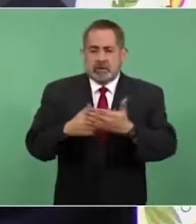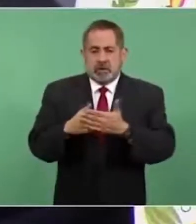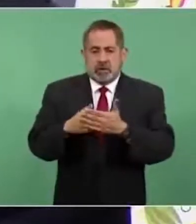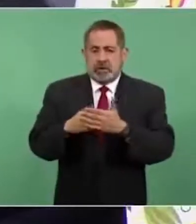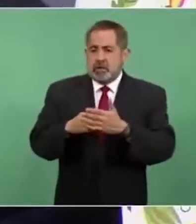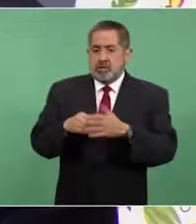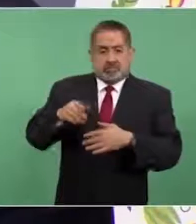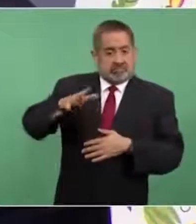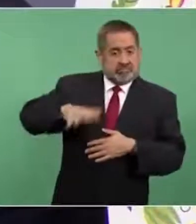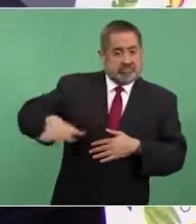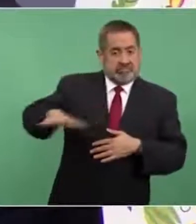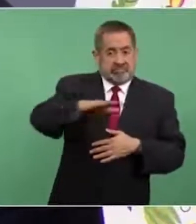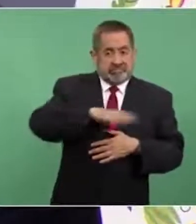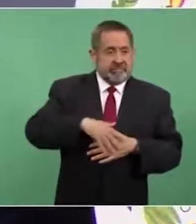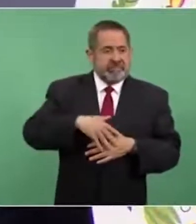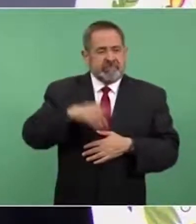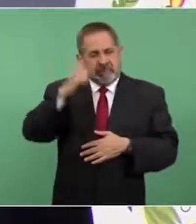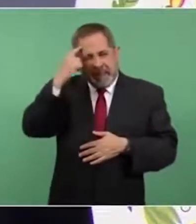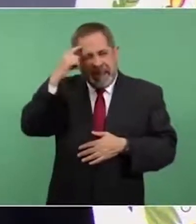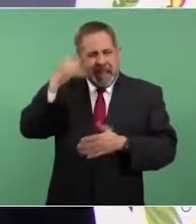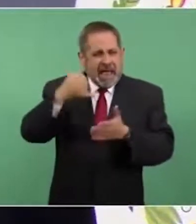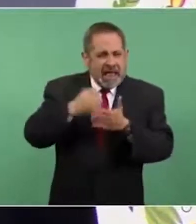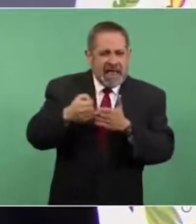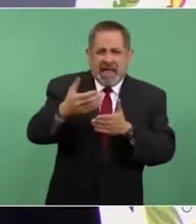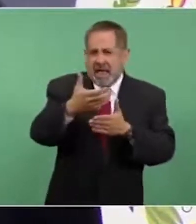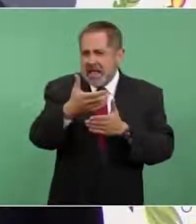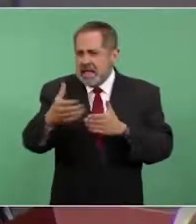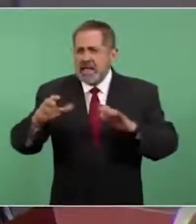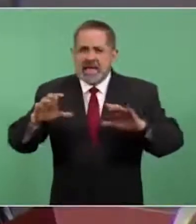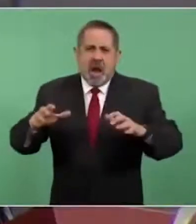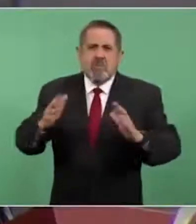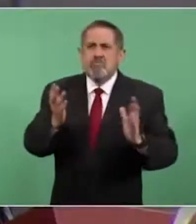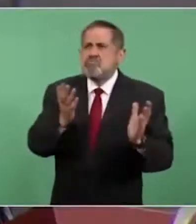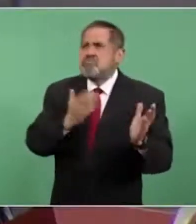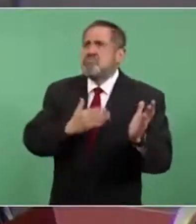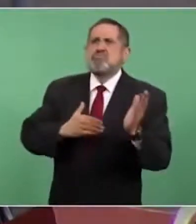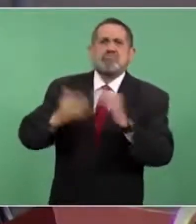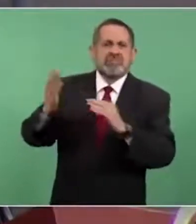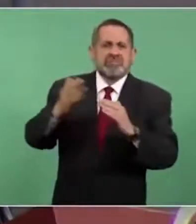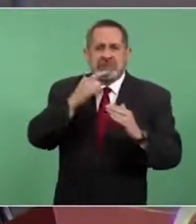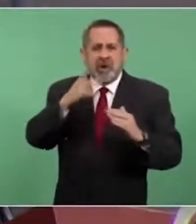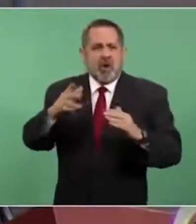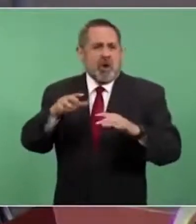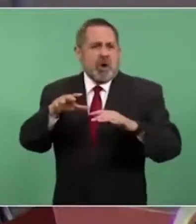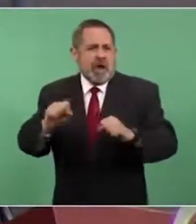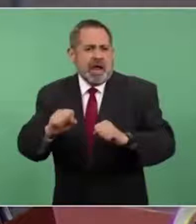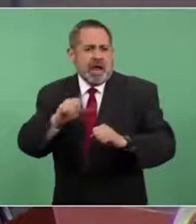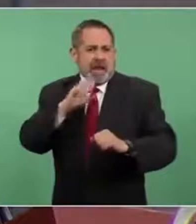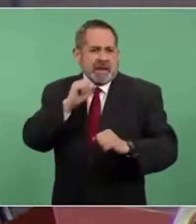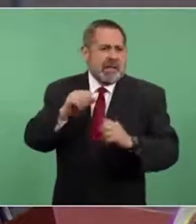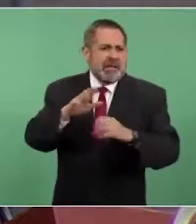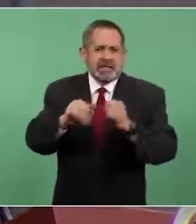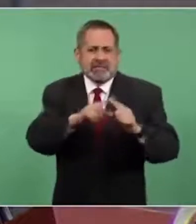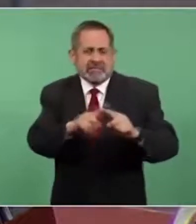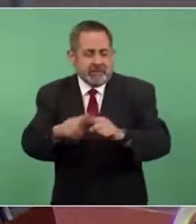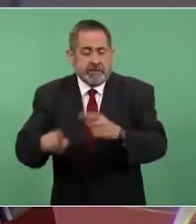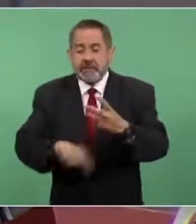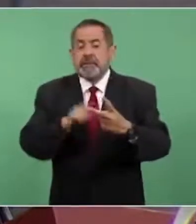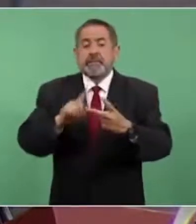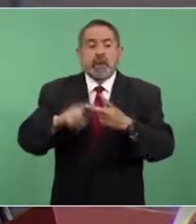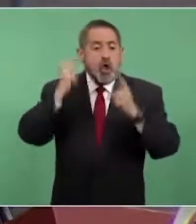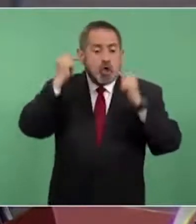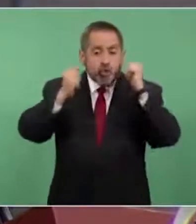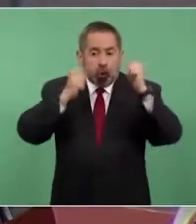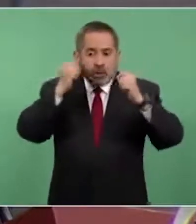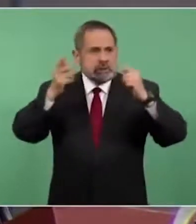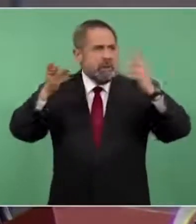crecimiento del sector agropecuario, el aumento en la afluencia turística y